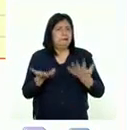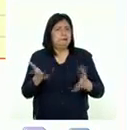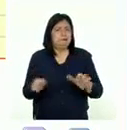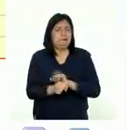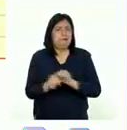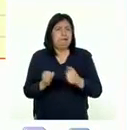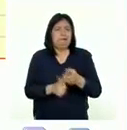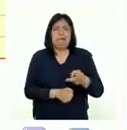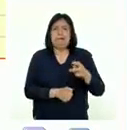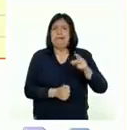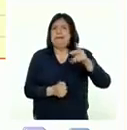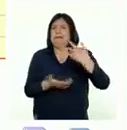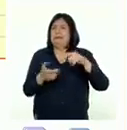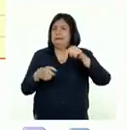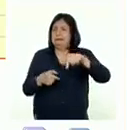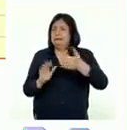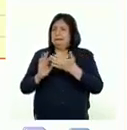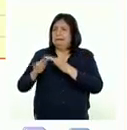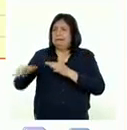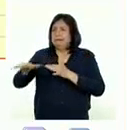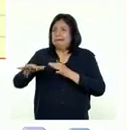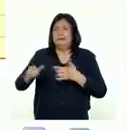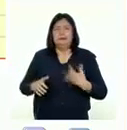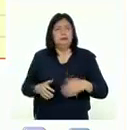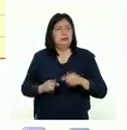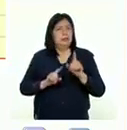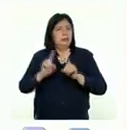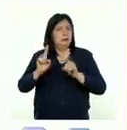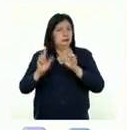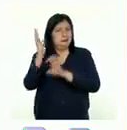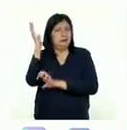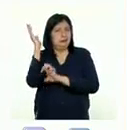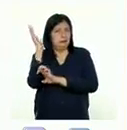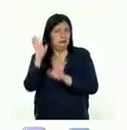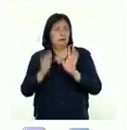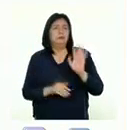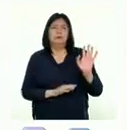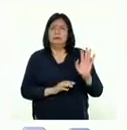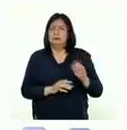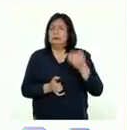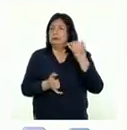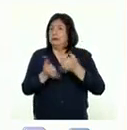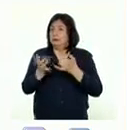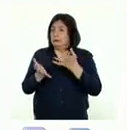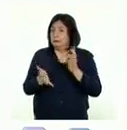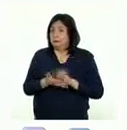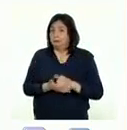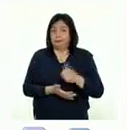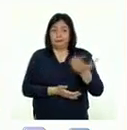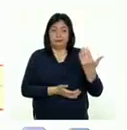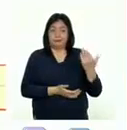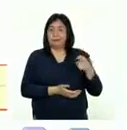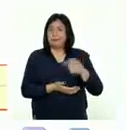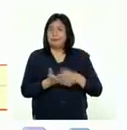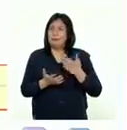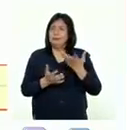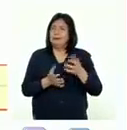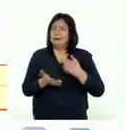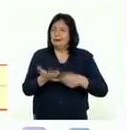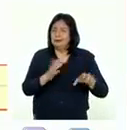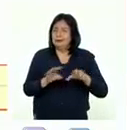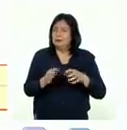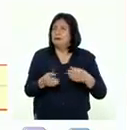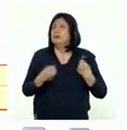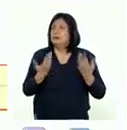posibles desastres naturales en nuestras comunidades durante ciertas estaciones. Finalmente, en la actividad anterior propusimos acciones